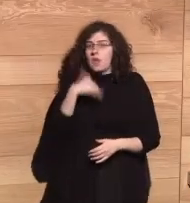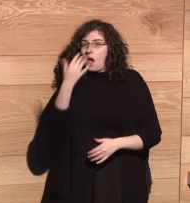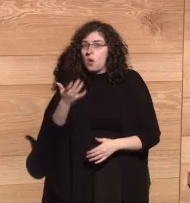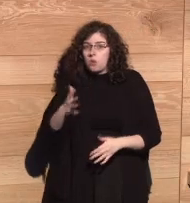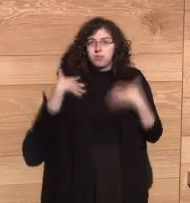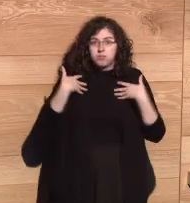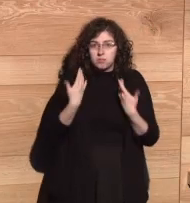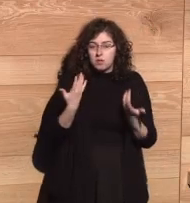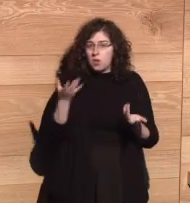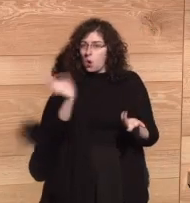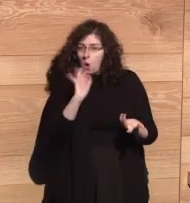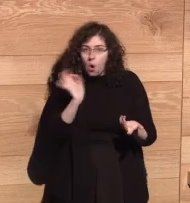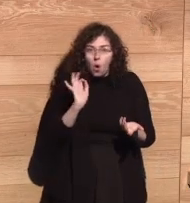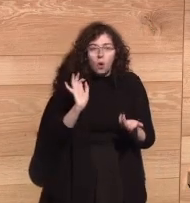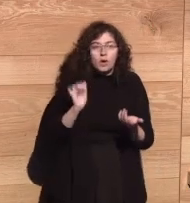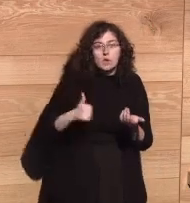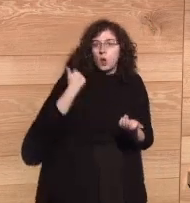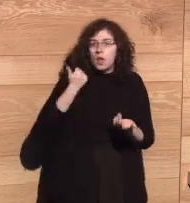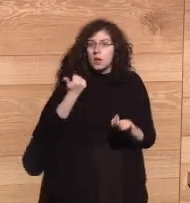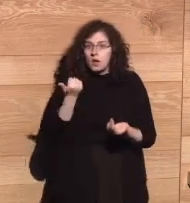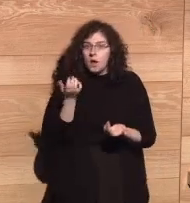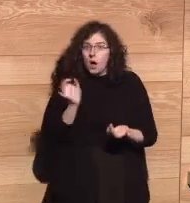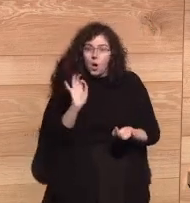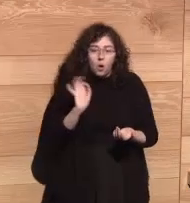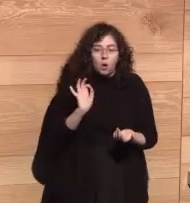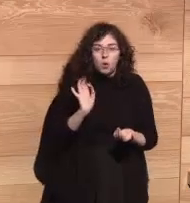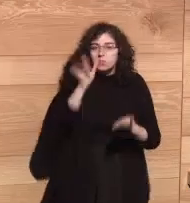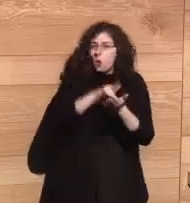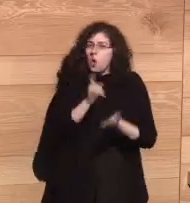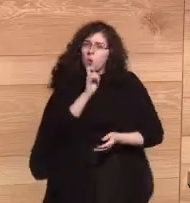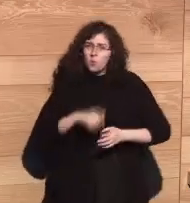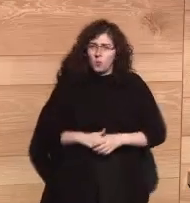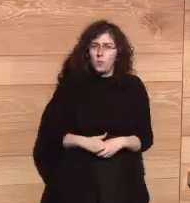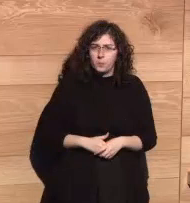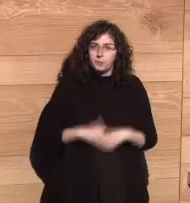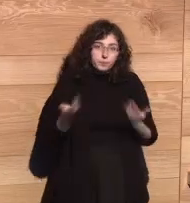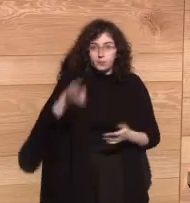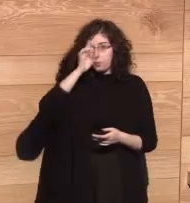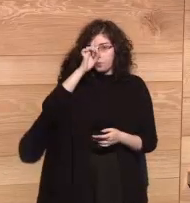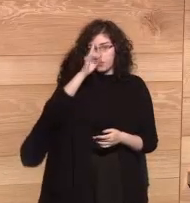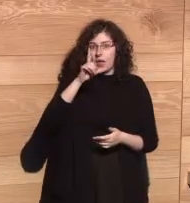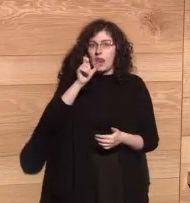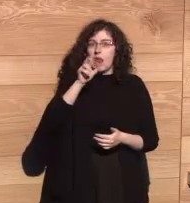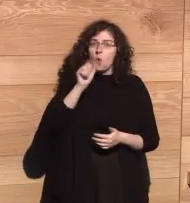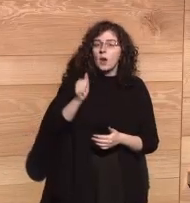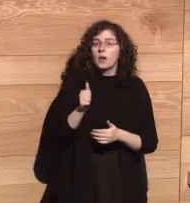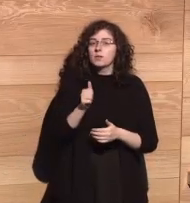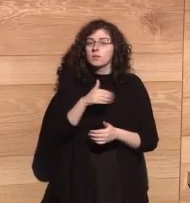algo como fruto de la casualidad o cómo ha sido, ¿no? Entonces, no sé, Laura, si quieres